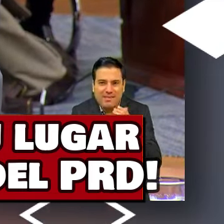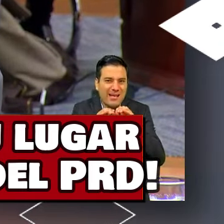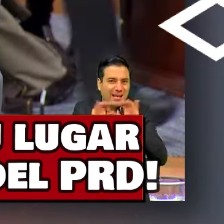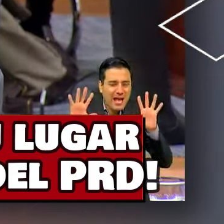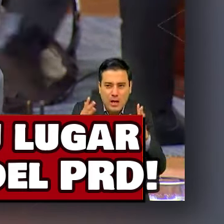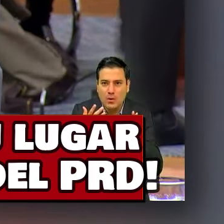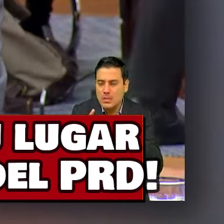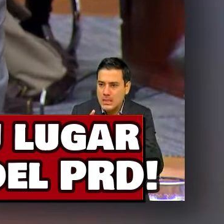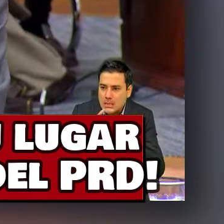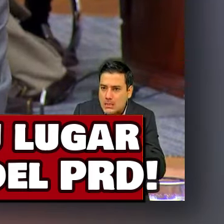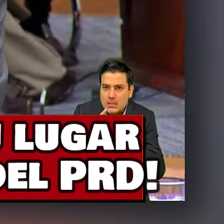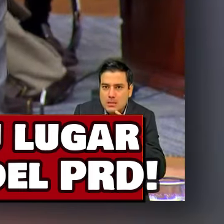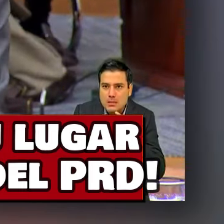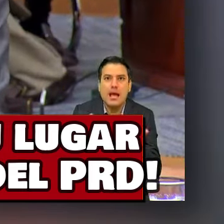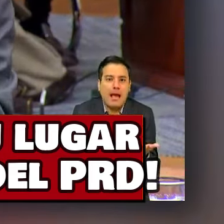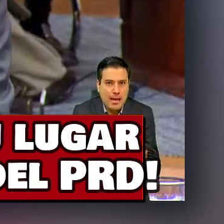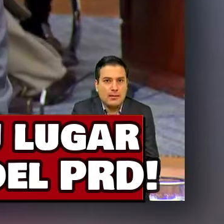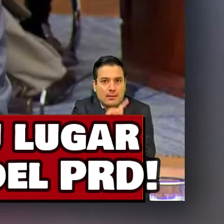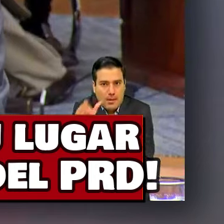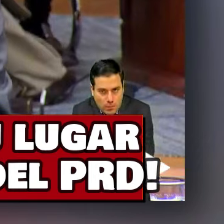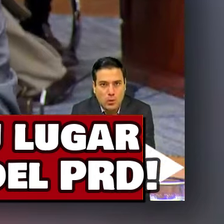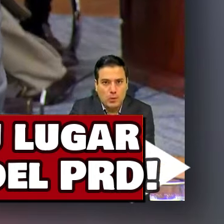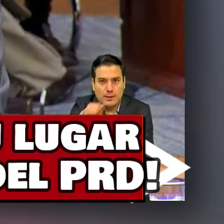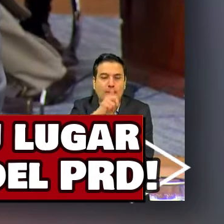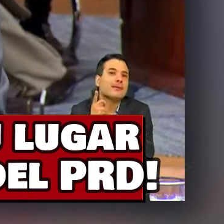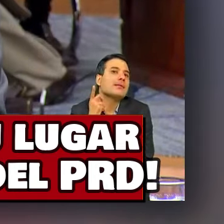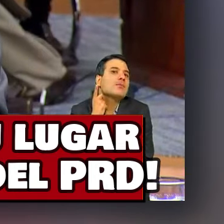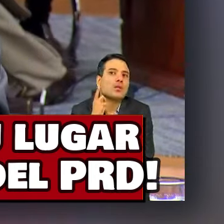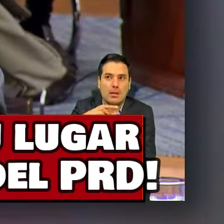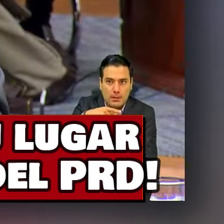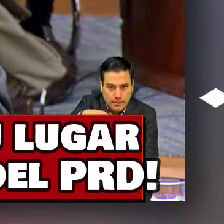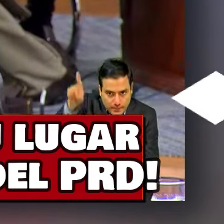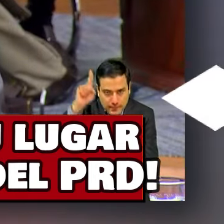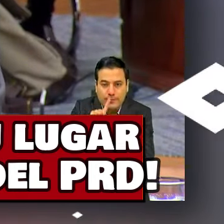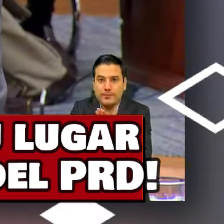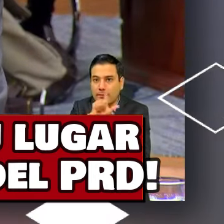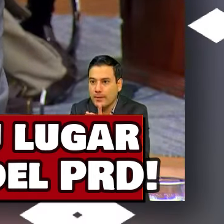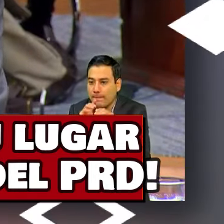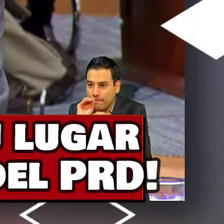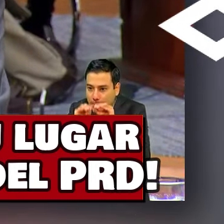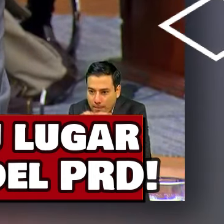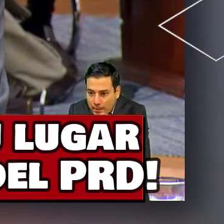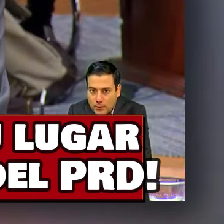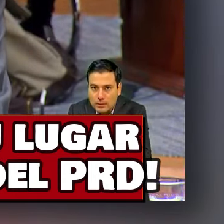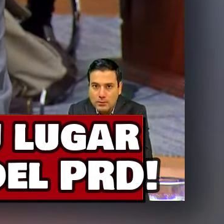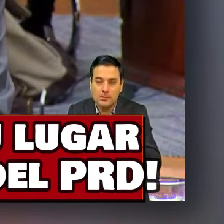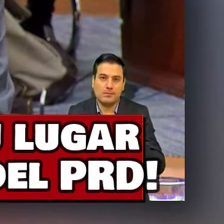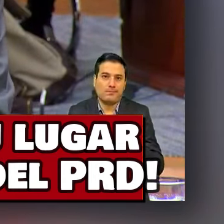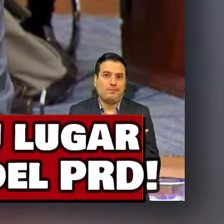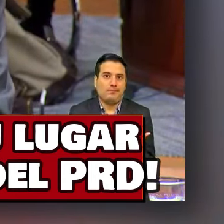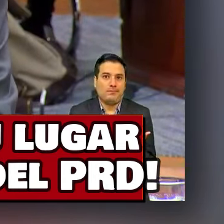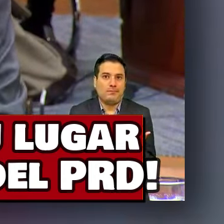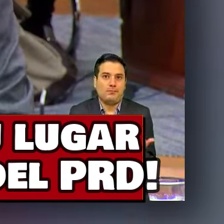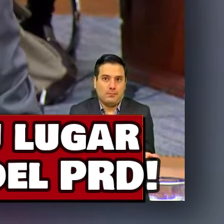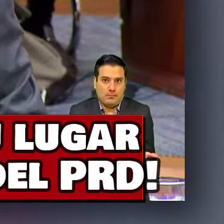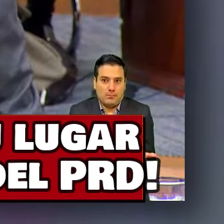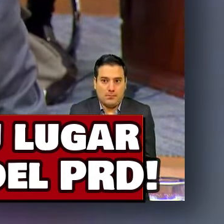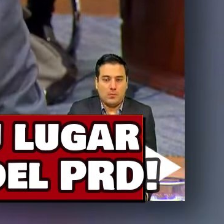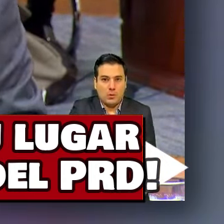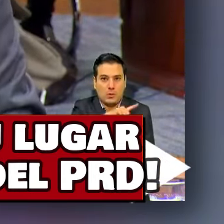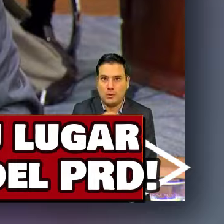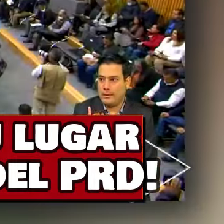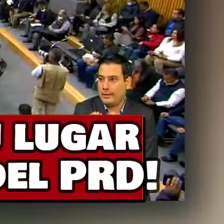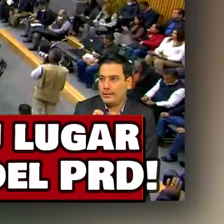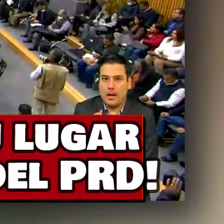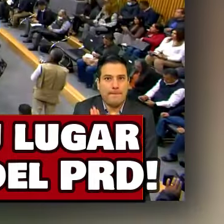el funcionamiento de este órgano administrativo que cada de repente, ahora parece también que por mandato jurisdiccional, le toca legislar. Muchas